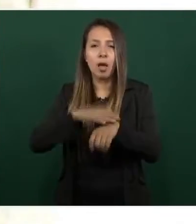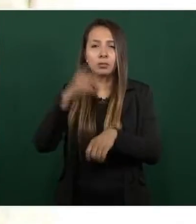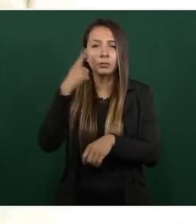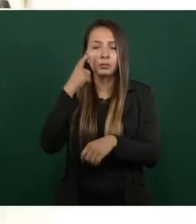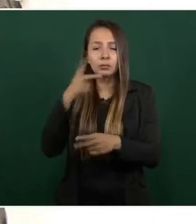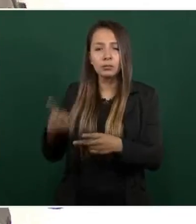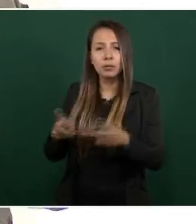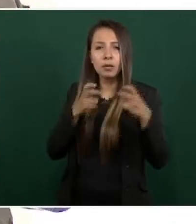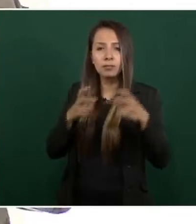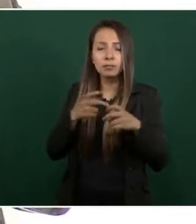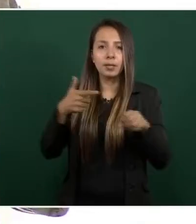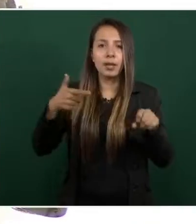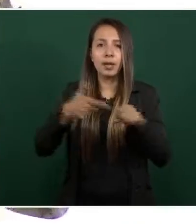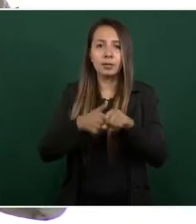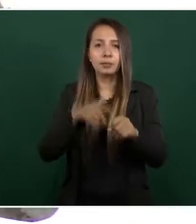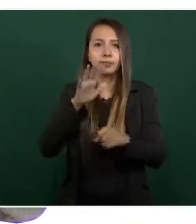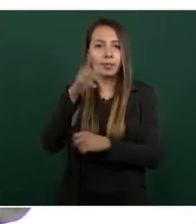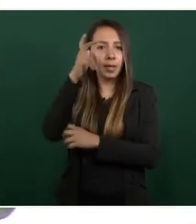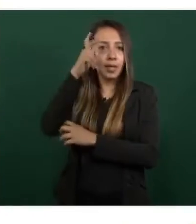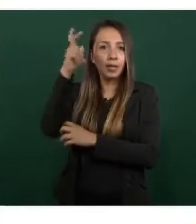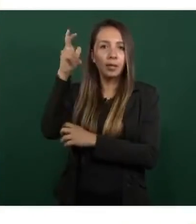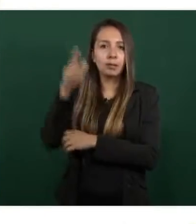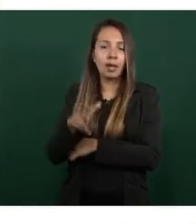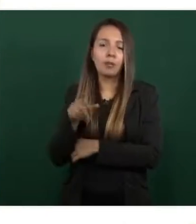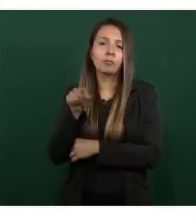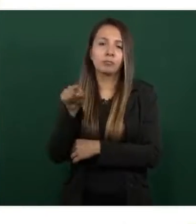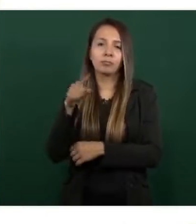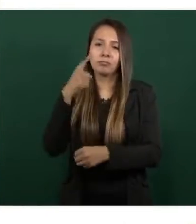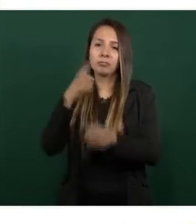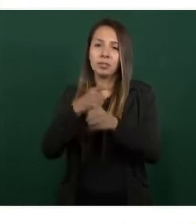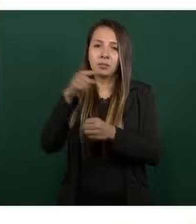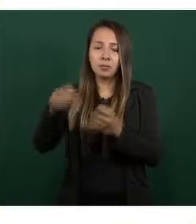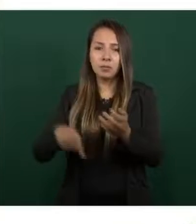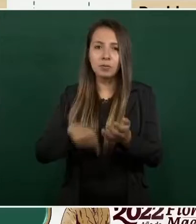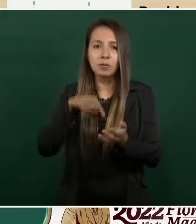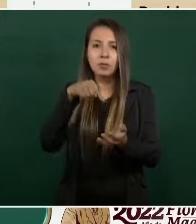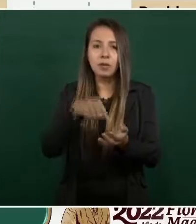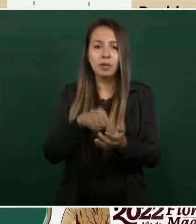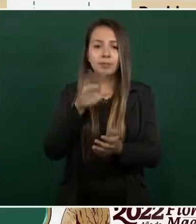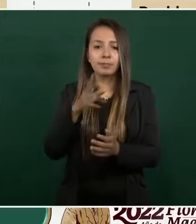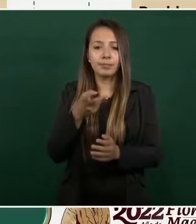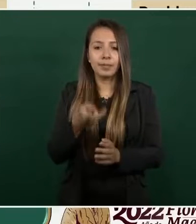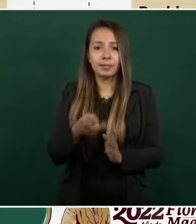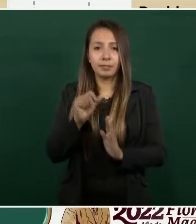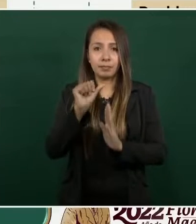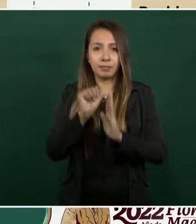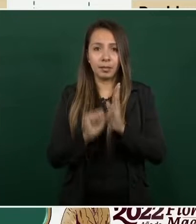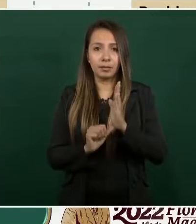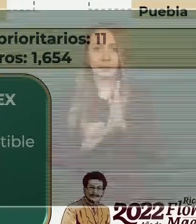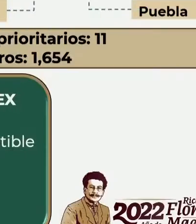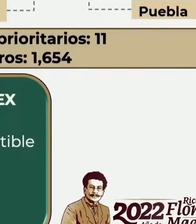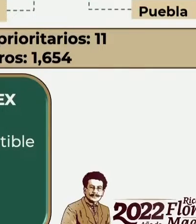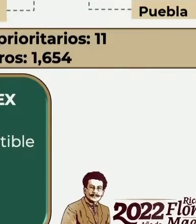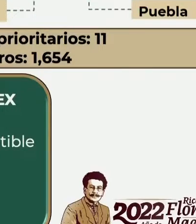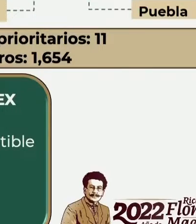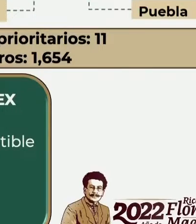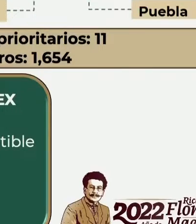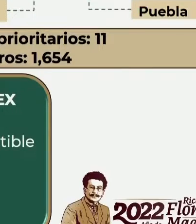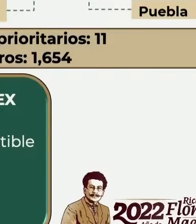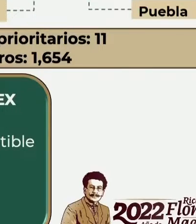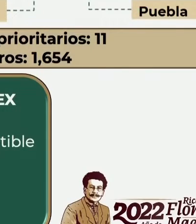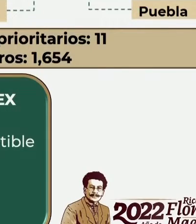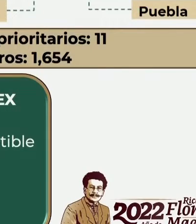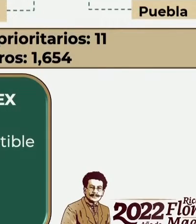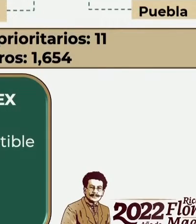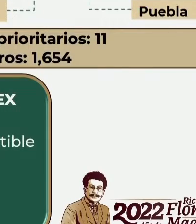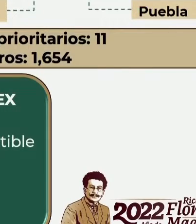clandestinas localizados, siendo Hidalgo el que ocupa el primer lugar. Y en este mes, Tamaulipas fue el siguiente estado con